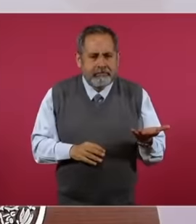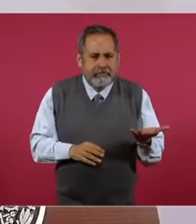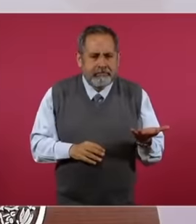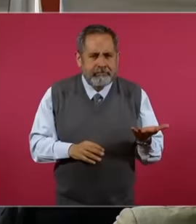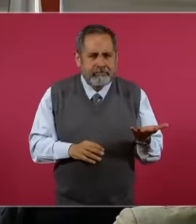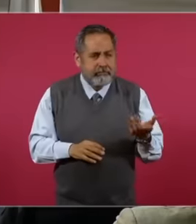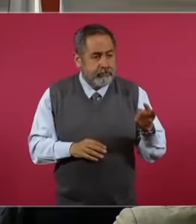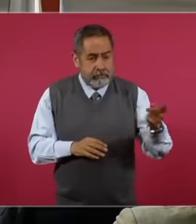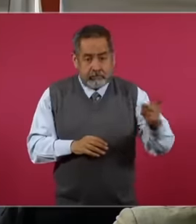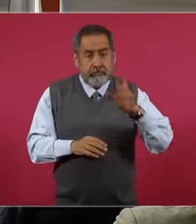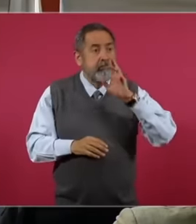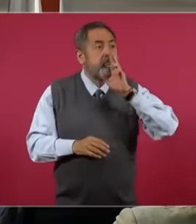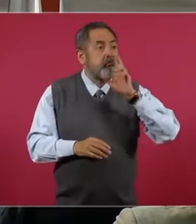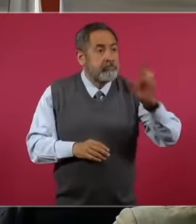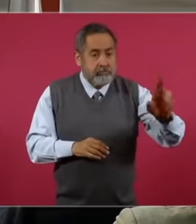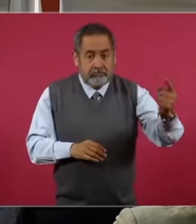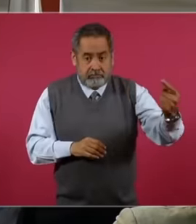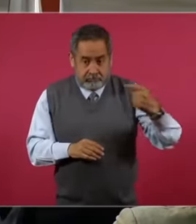Si él responde,